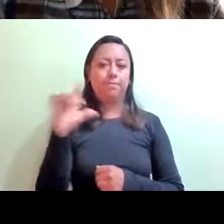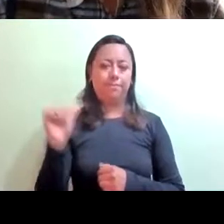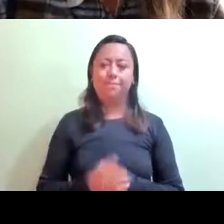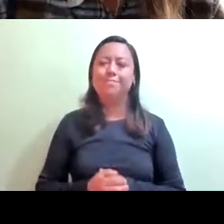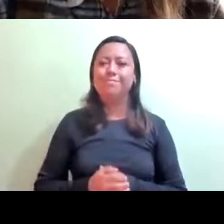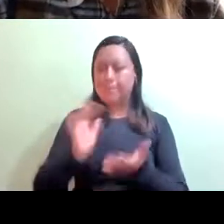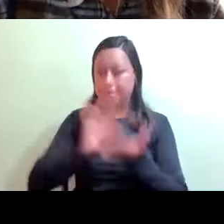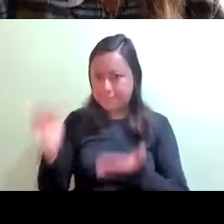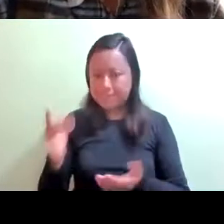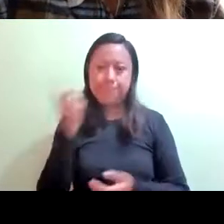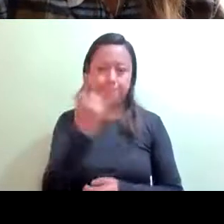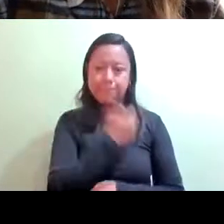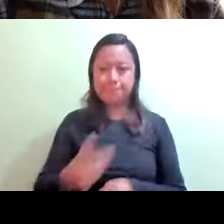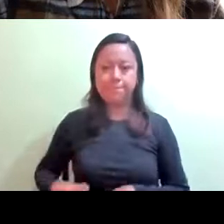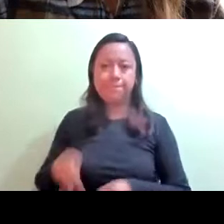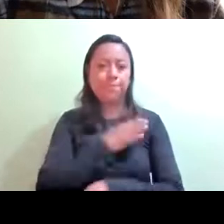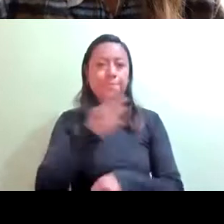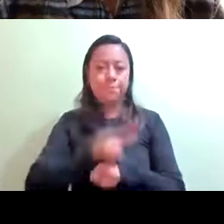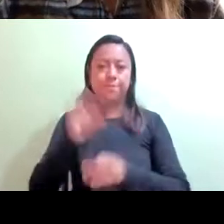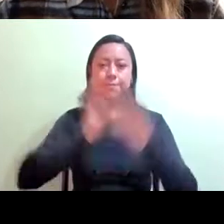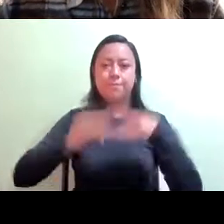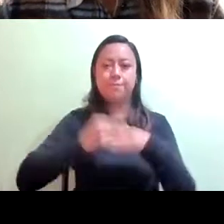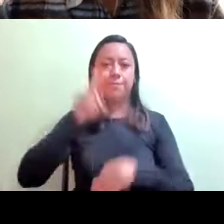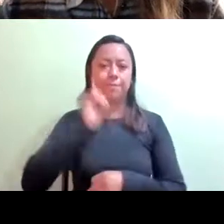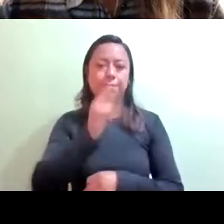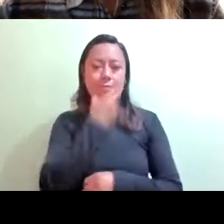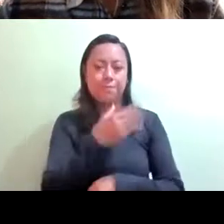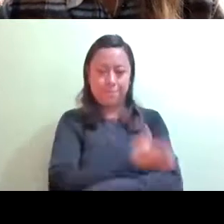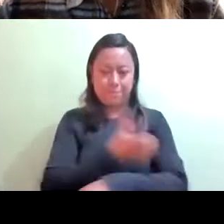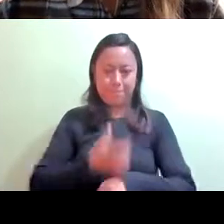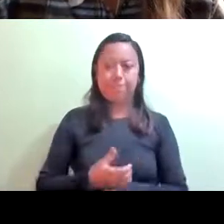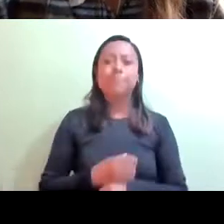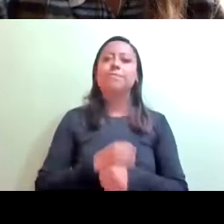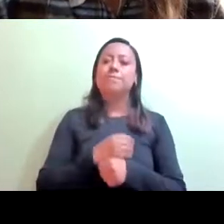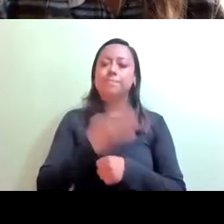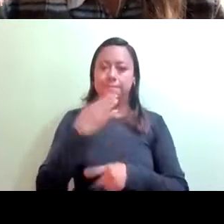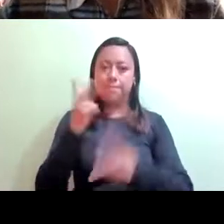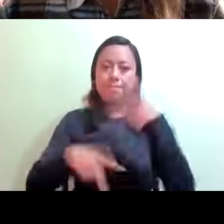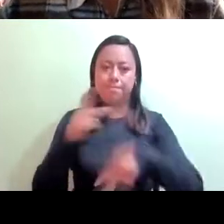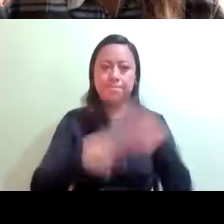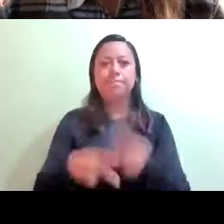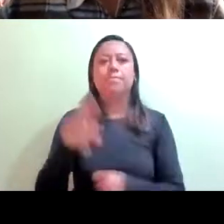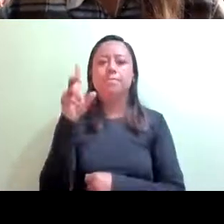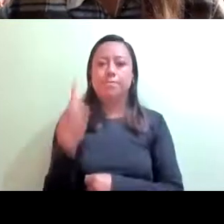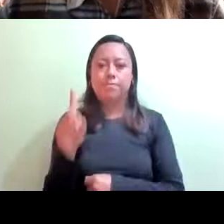compañeros. Le doy la bienvenida al doctor José Alfonso Bouzas a esta